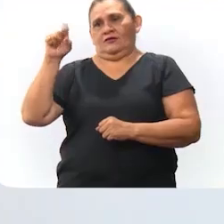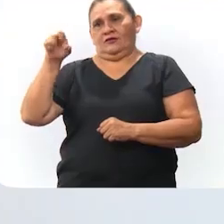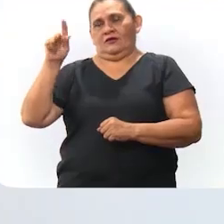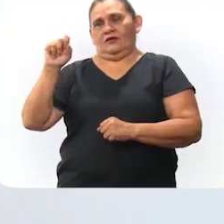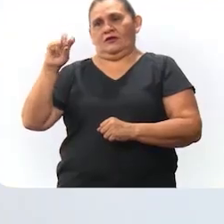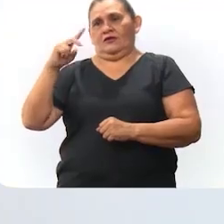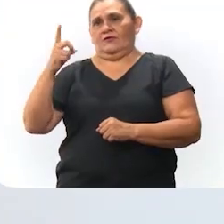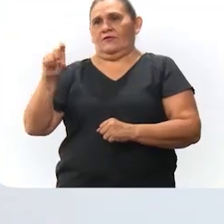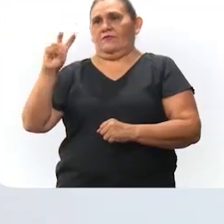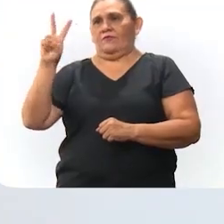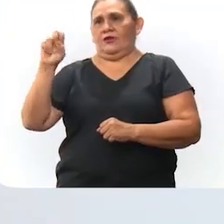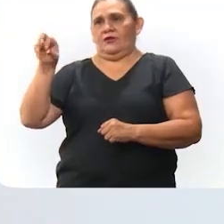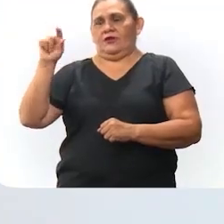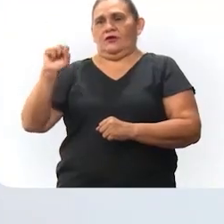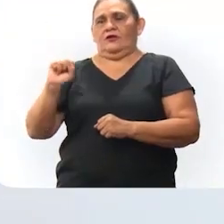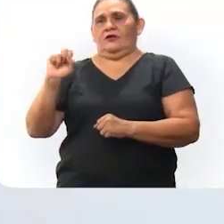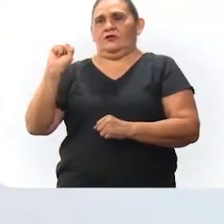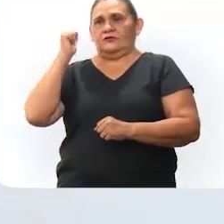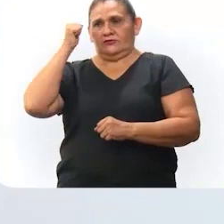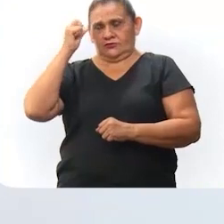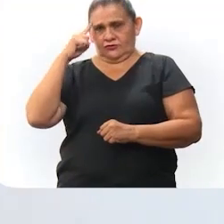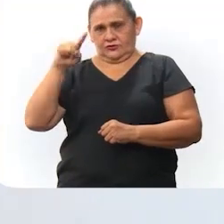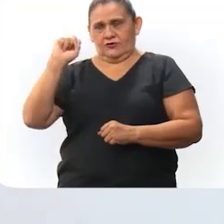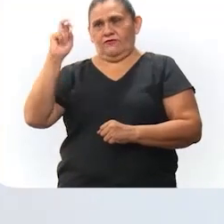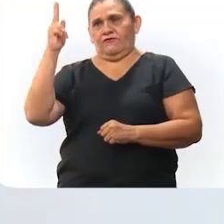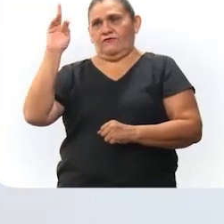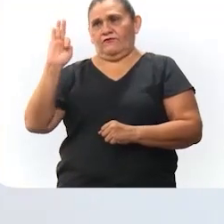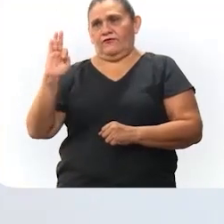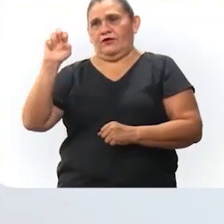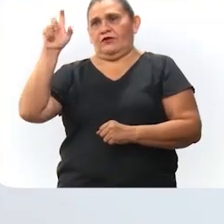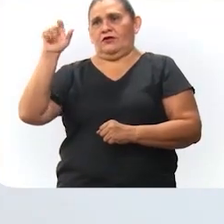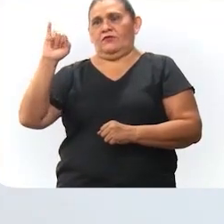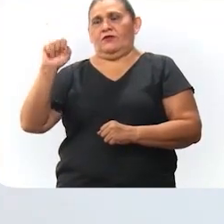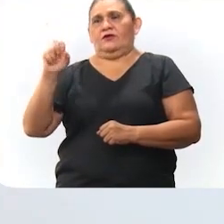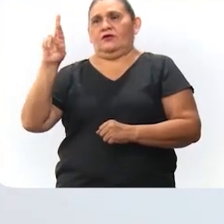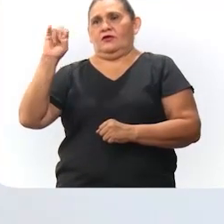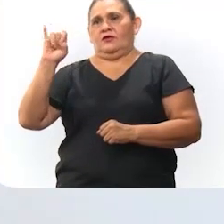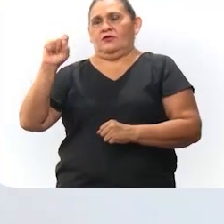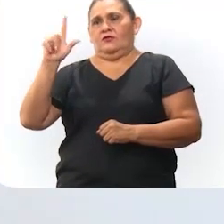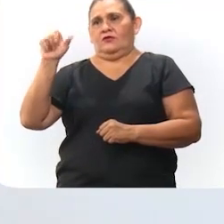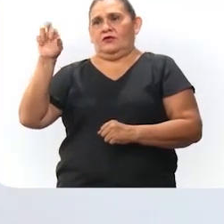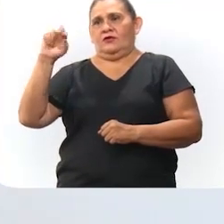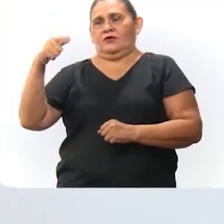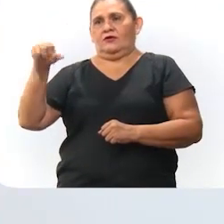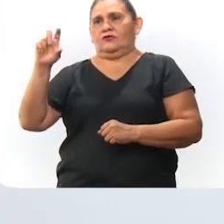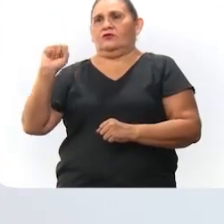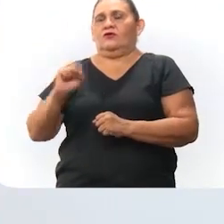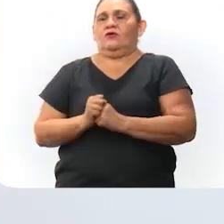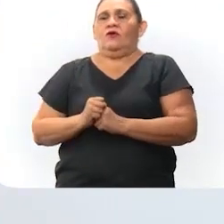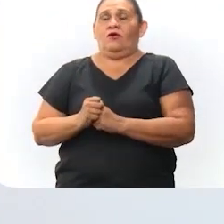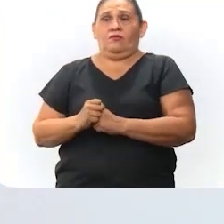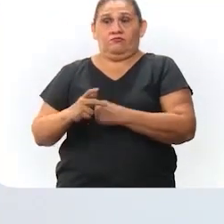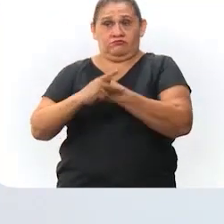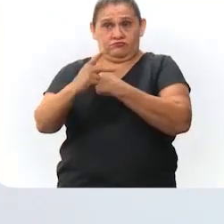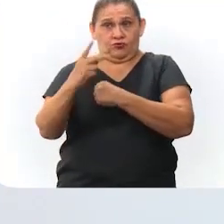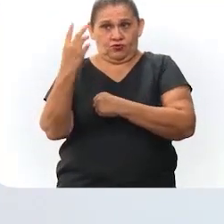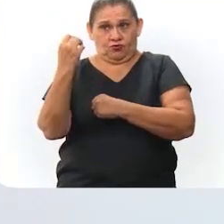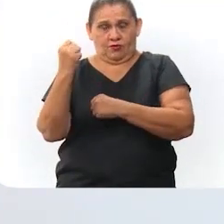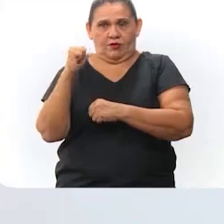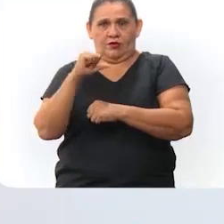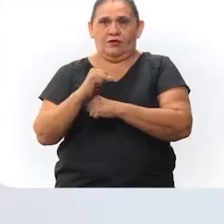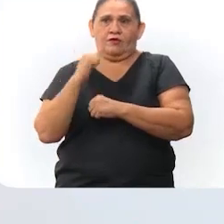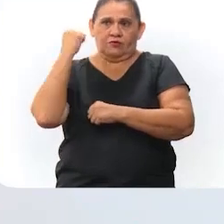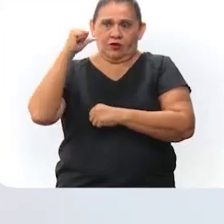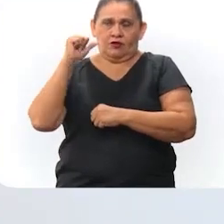Bravo, Telchac Puerto, San Felipe, Tepacán, Copomá y Río Lagartos. El próximo 9 de agosto iniciará una nueva etapa